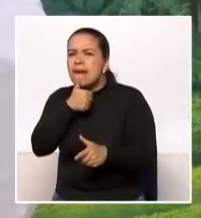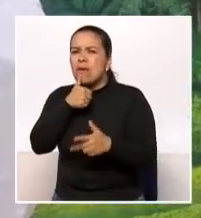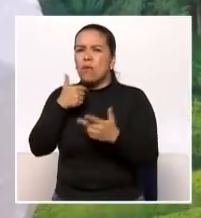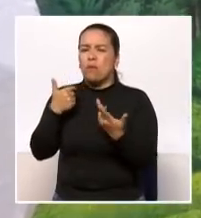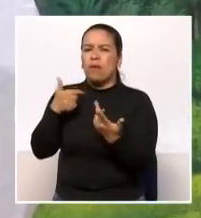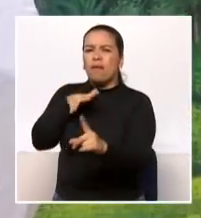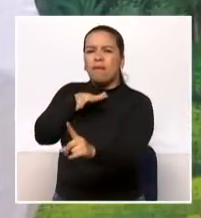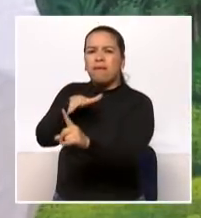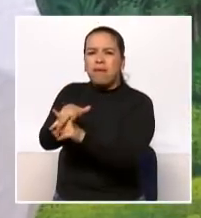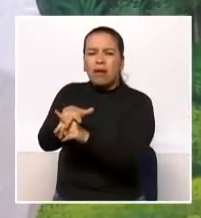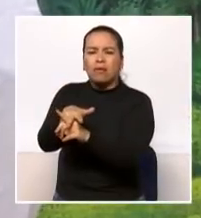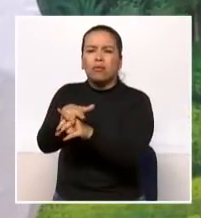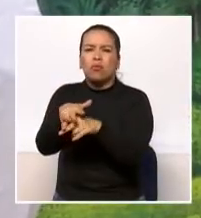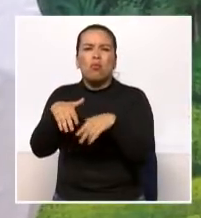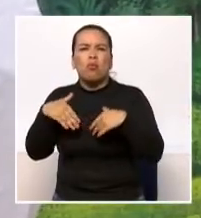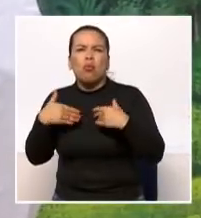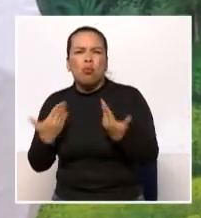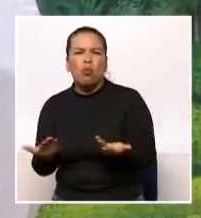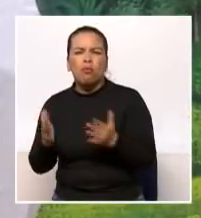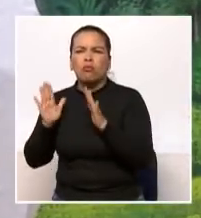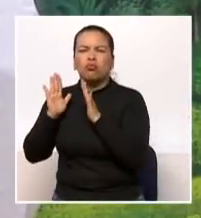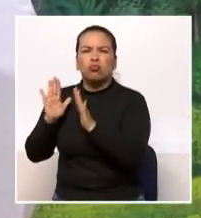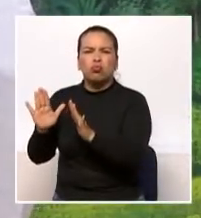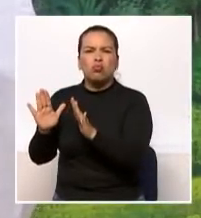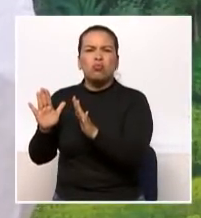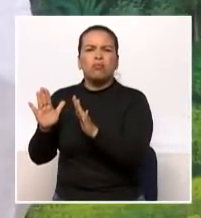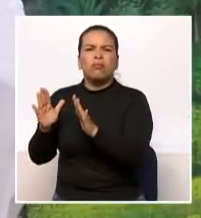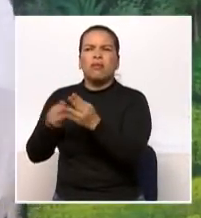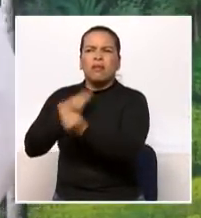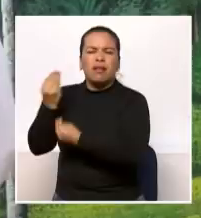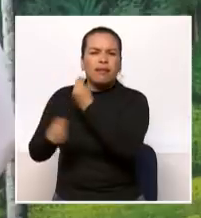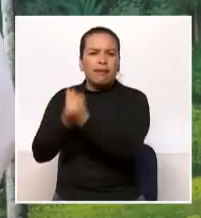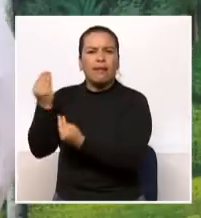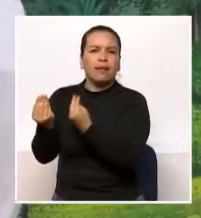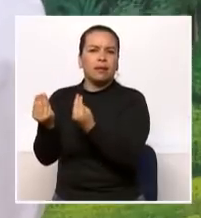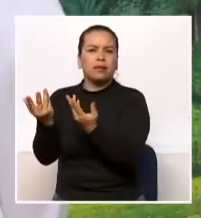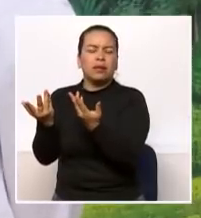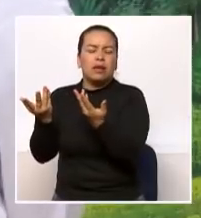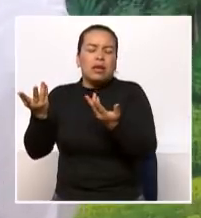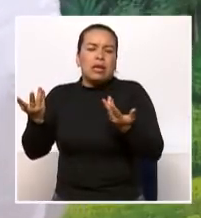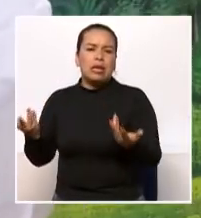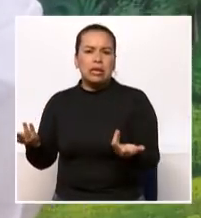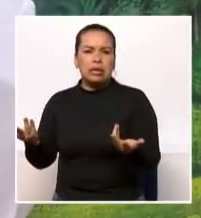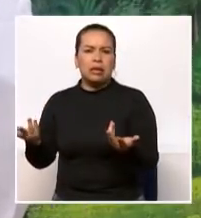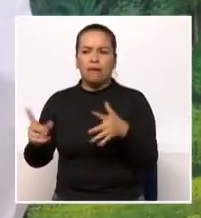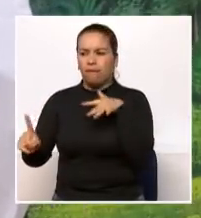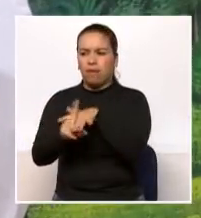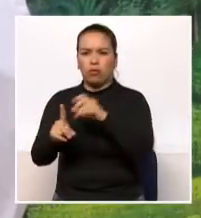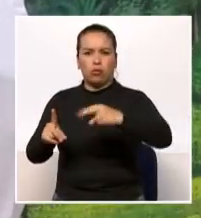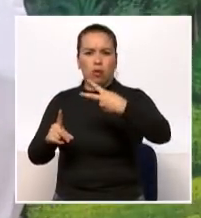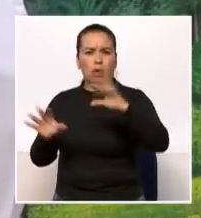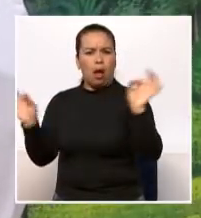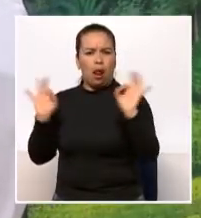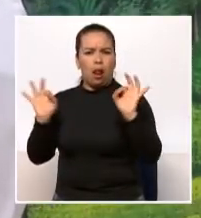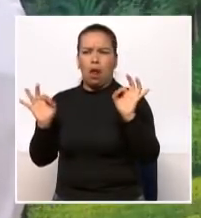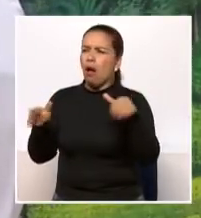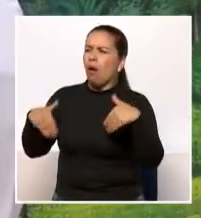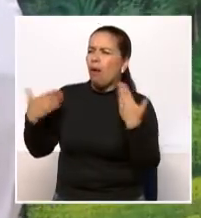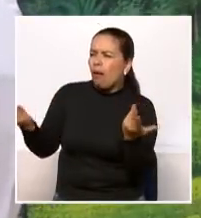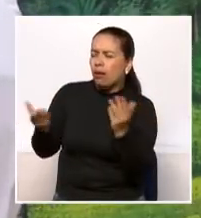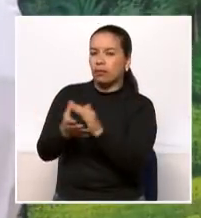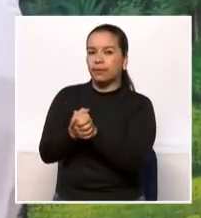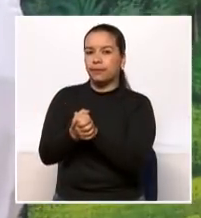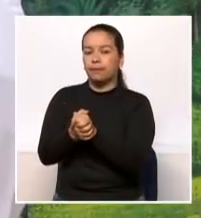efecto, cómo actúa la ecografía, qué es lo que hace y que además no da efecto secundario en la persona? Sí, realmente de lo